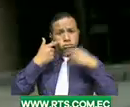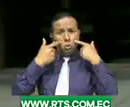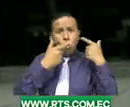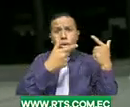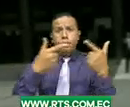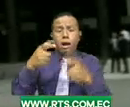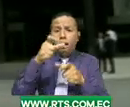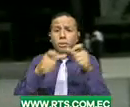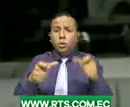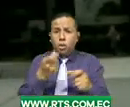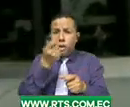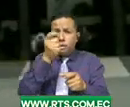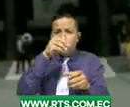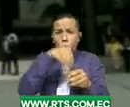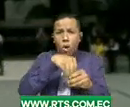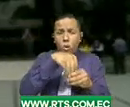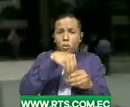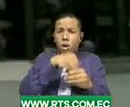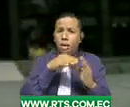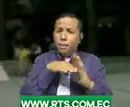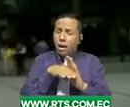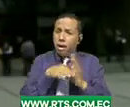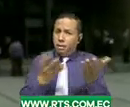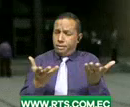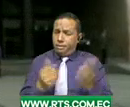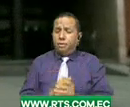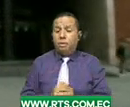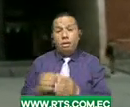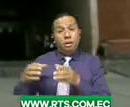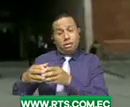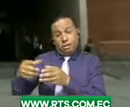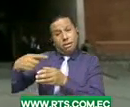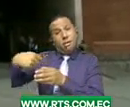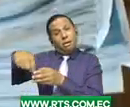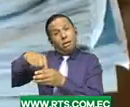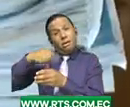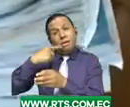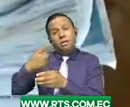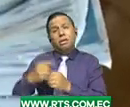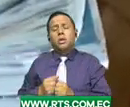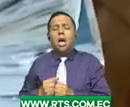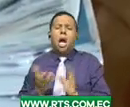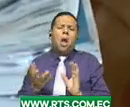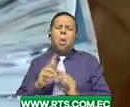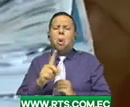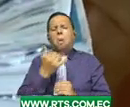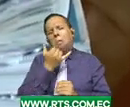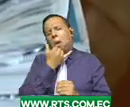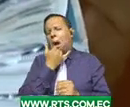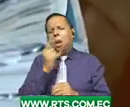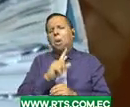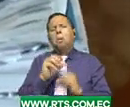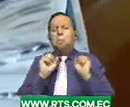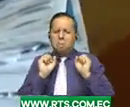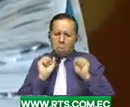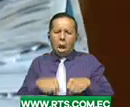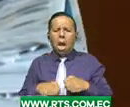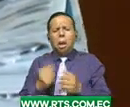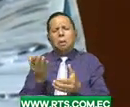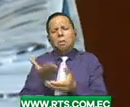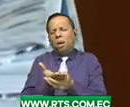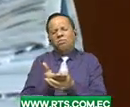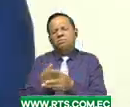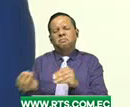bancarios. Sin embargo, la Comisión de Fiscalización, que recomendó el archivo del caso, cree que el juicio no cuenta con